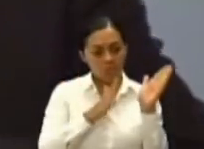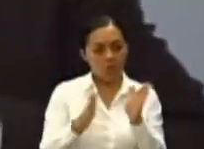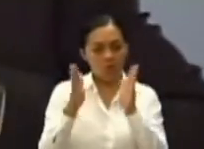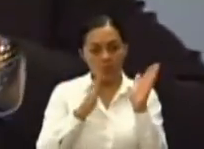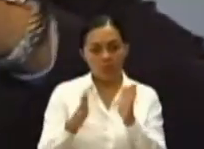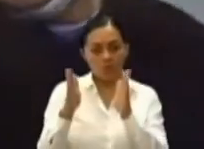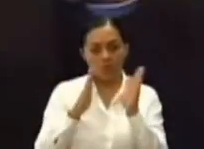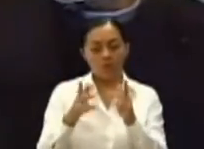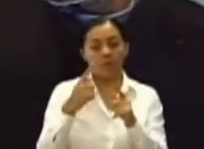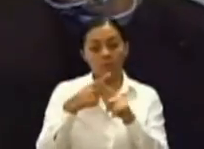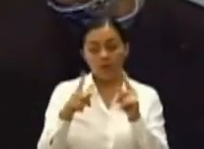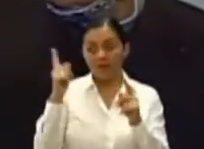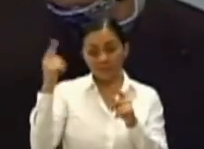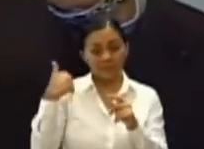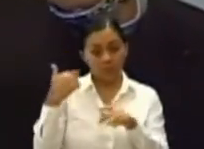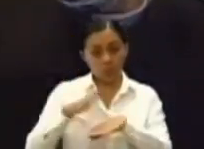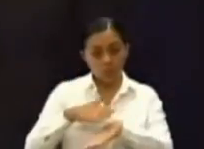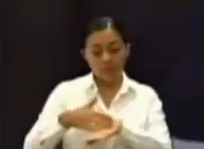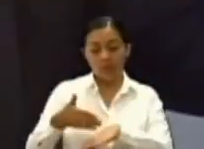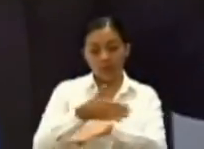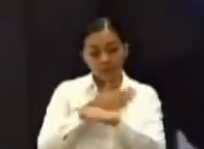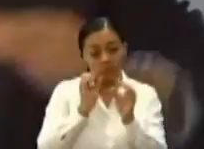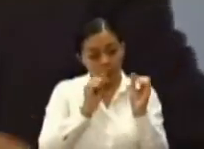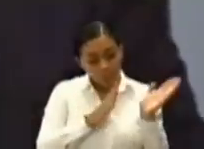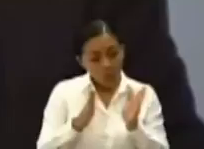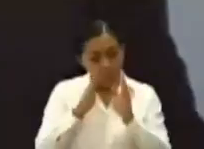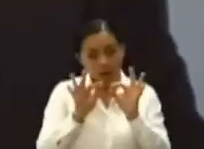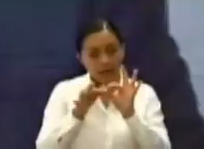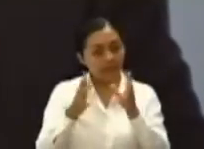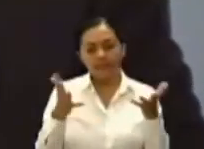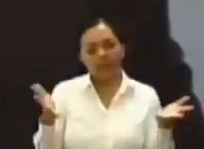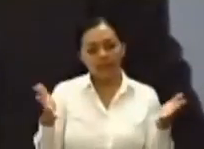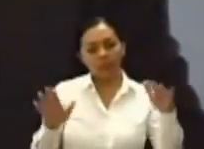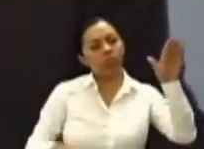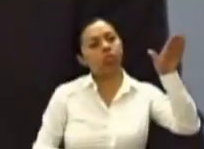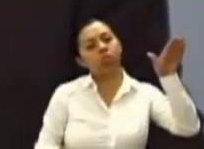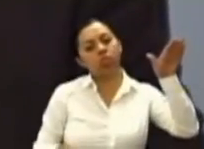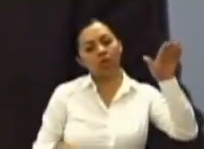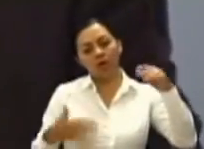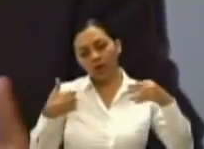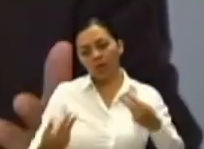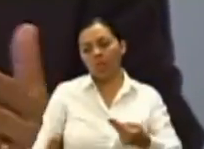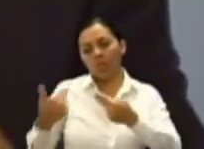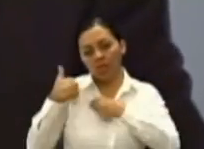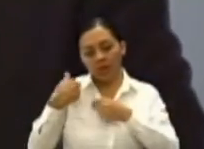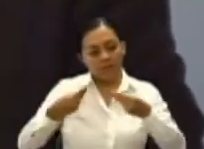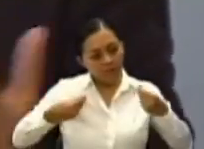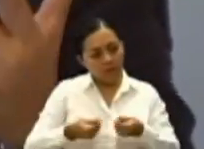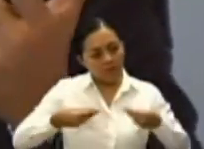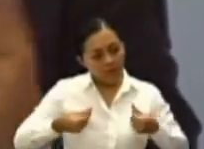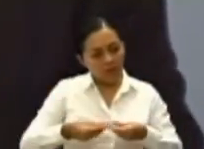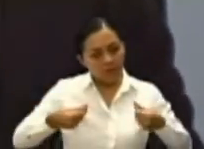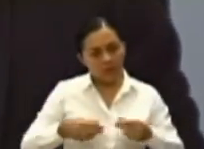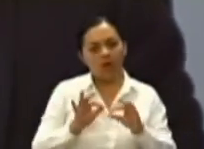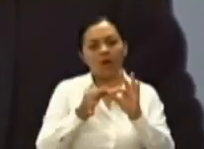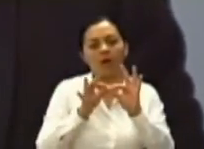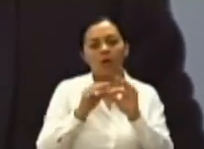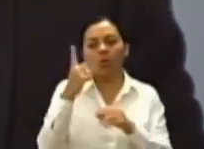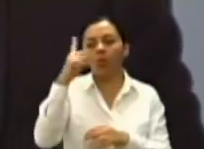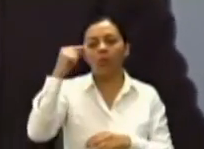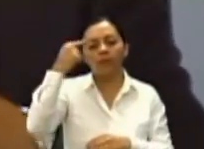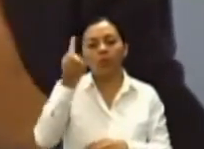tener las cosas y mantener un buen nivel de servicios y nuestros desfases gigantescos que exigen millonarias inversiones para un solo gobierno